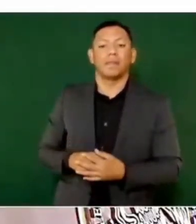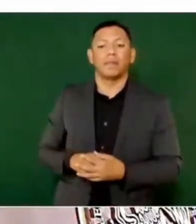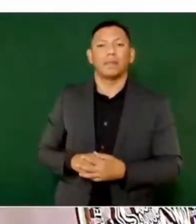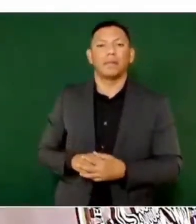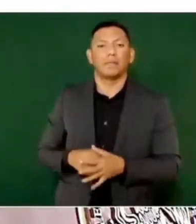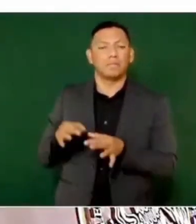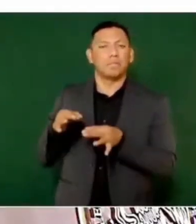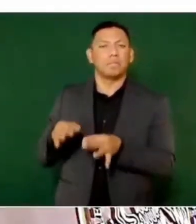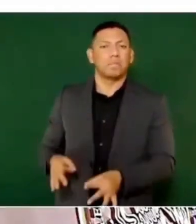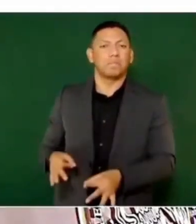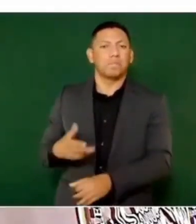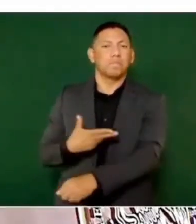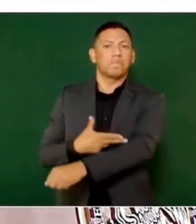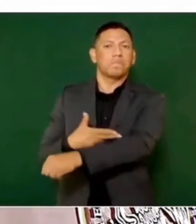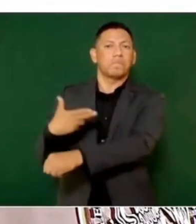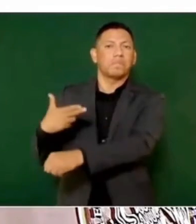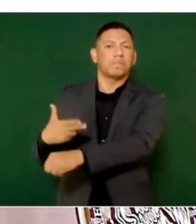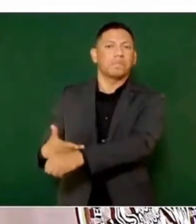íntegros, honestos.